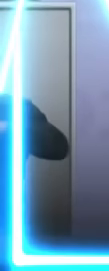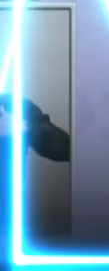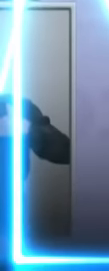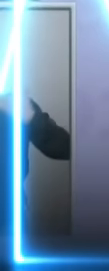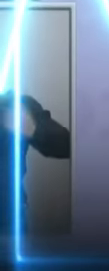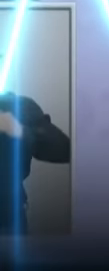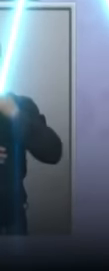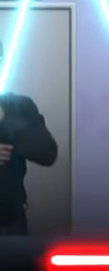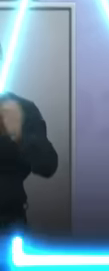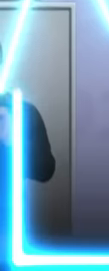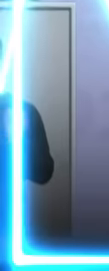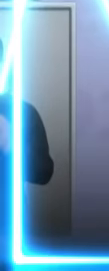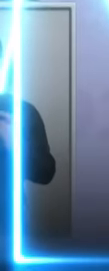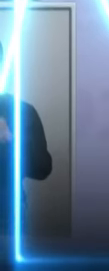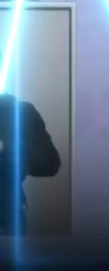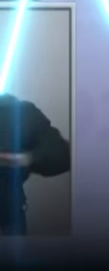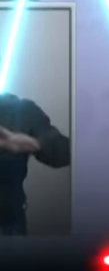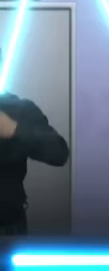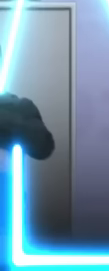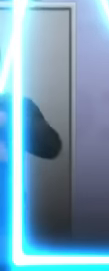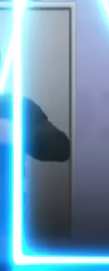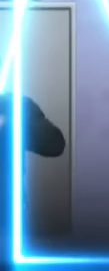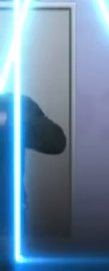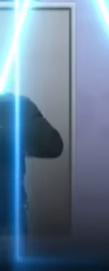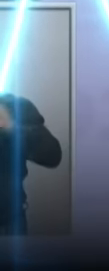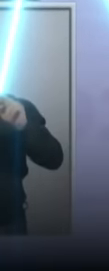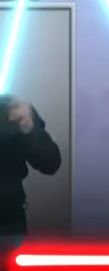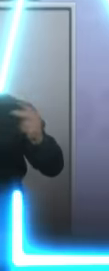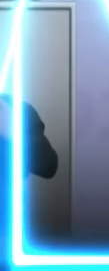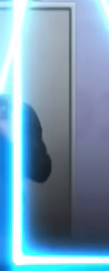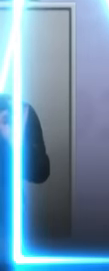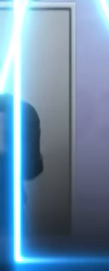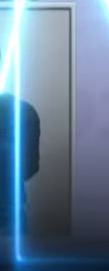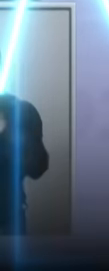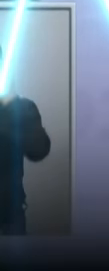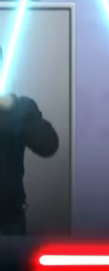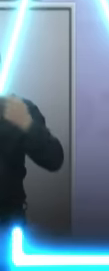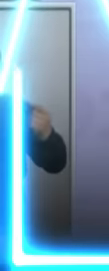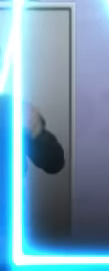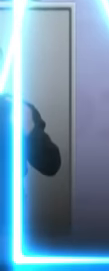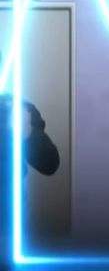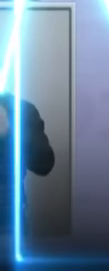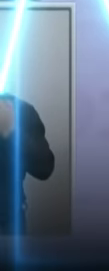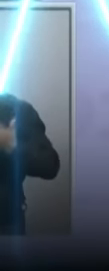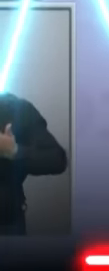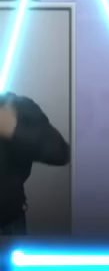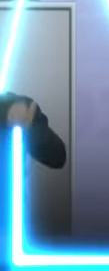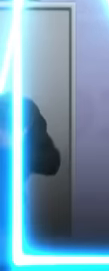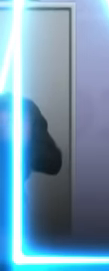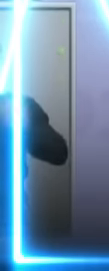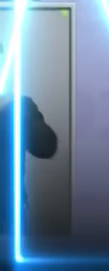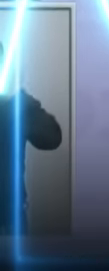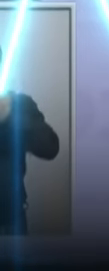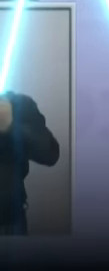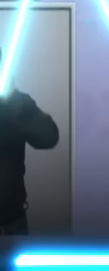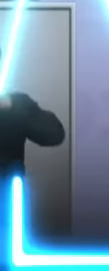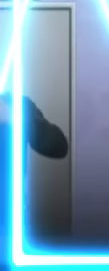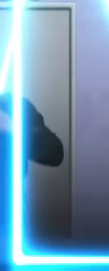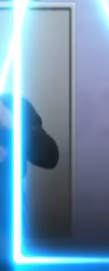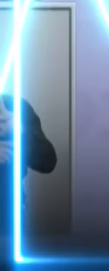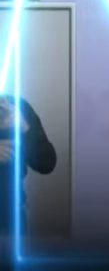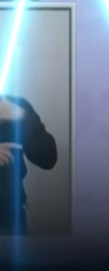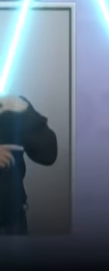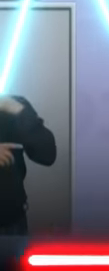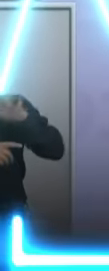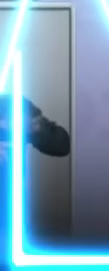confiar. Por eso te pido que platiques con tu familia, tus amigos, tus vecinos, para que no desaprovechemos esta oportunidad histórica que tenemos de decirle adiós a los